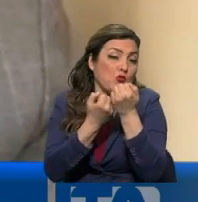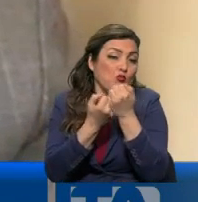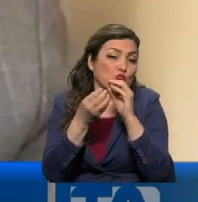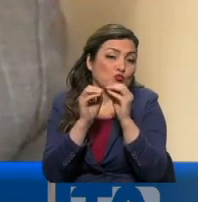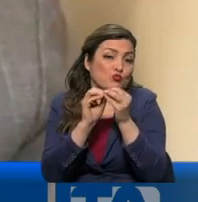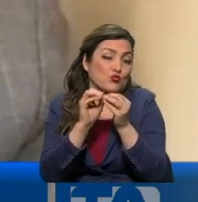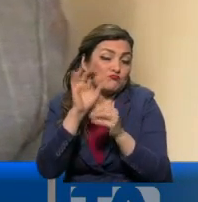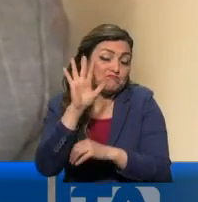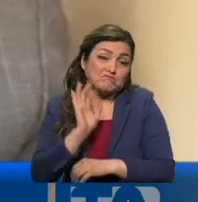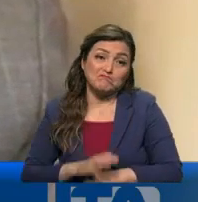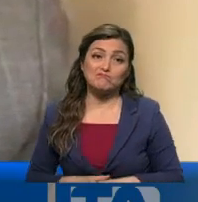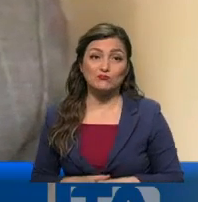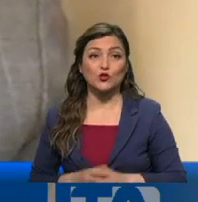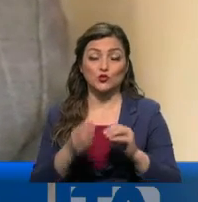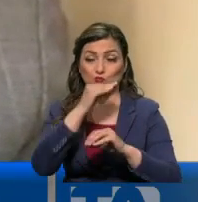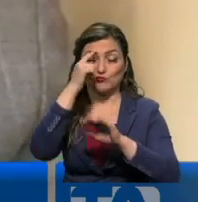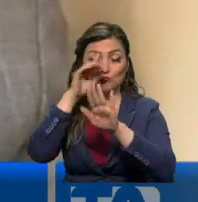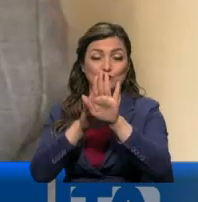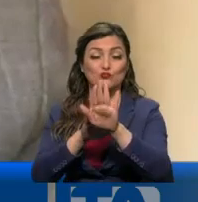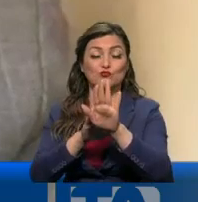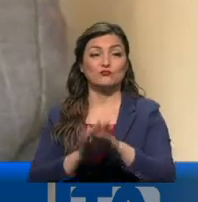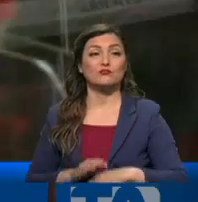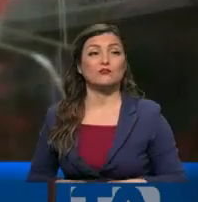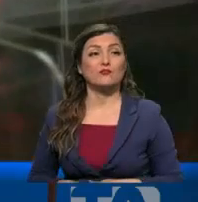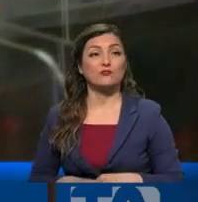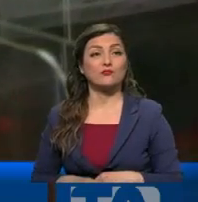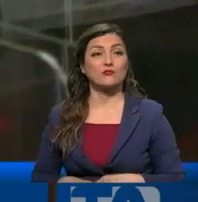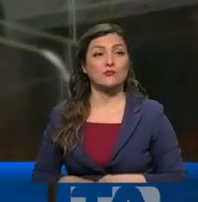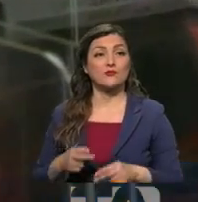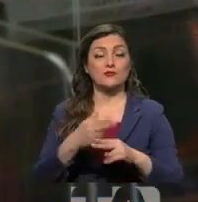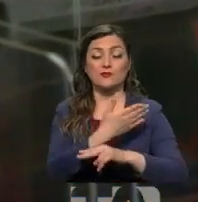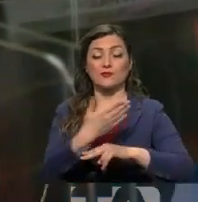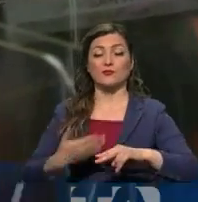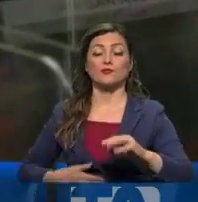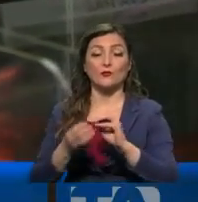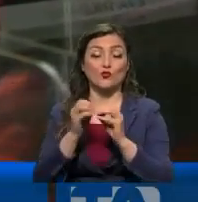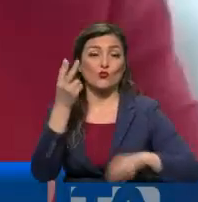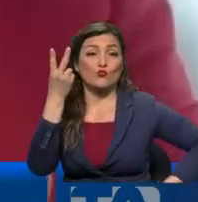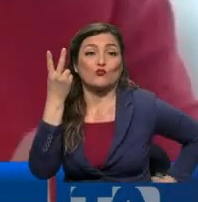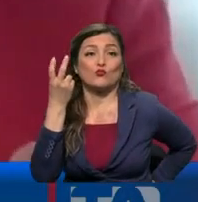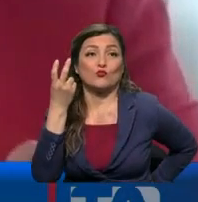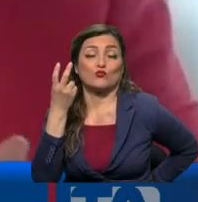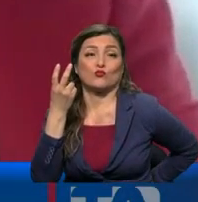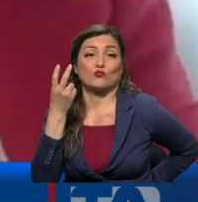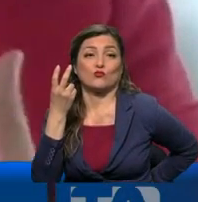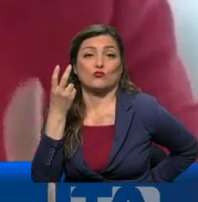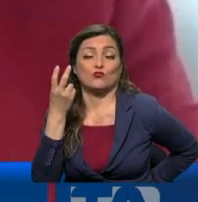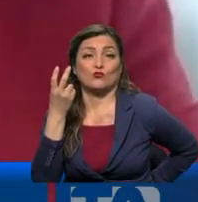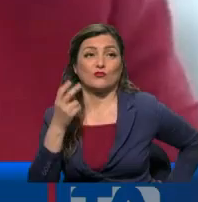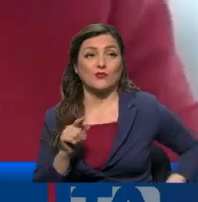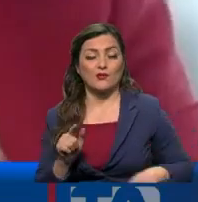Bloque de la Revolución Ciudadana para conseguir sus aspiraciones. La expresidenta de la Izquierda Democrática impulsa de